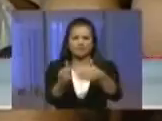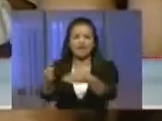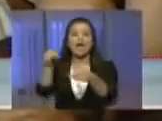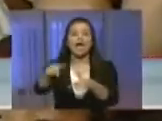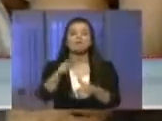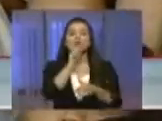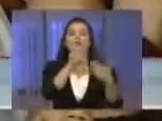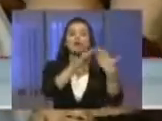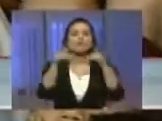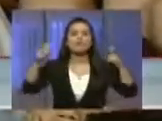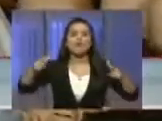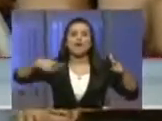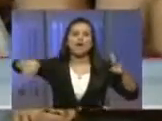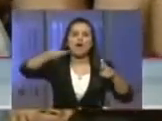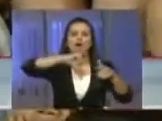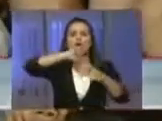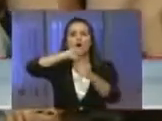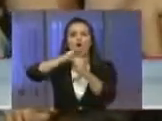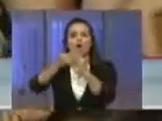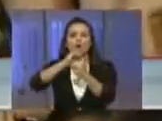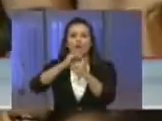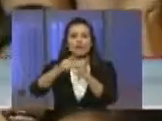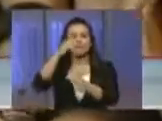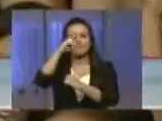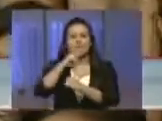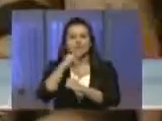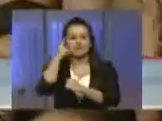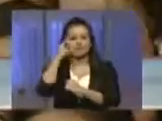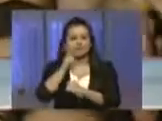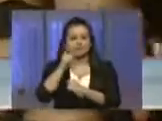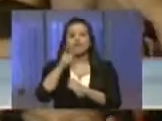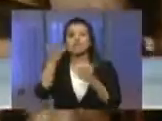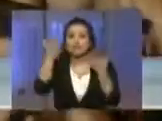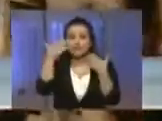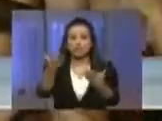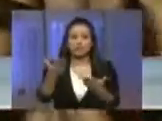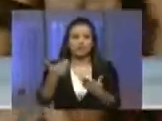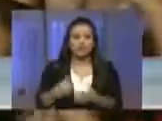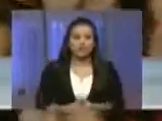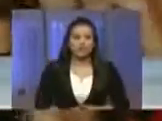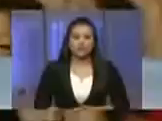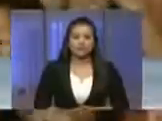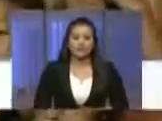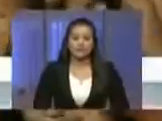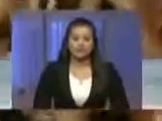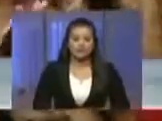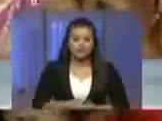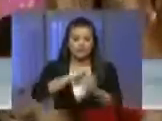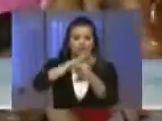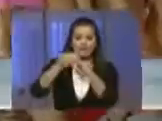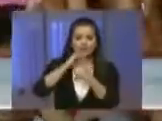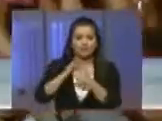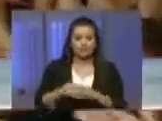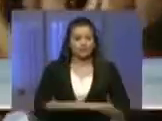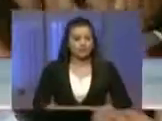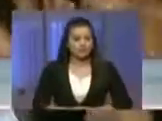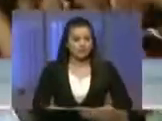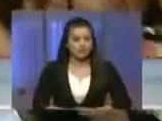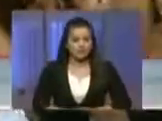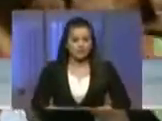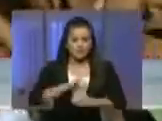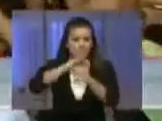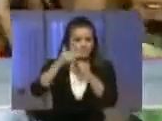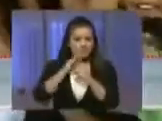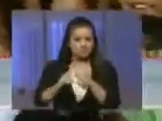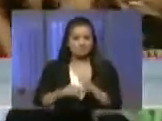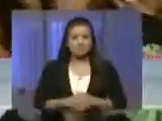comuna Jorge Rodríguez padre un saludo especial al Señor alcalde desde acá desde el sector de